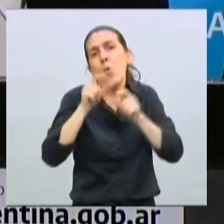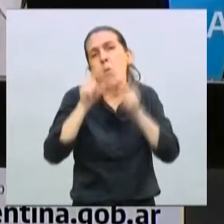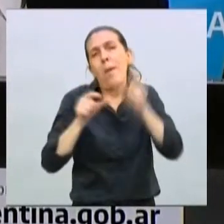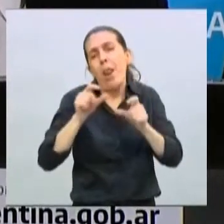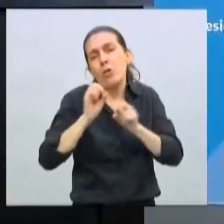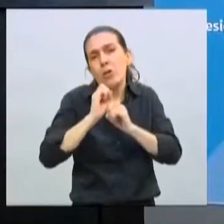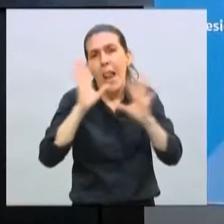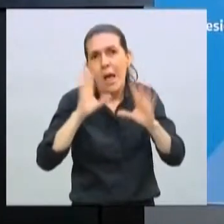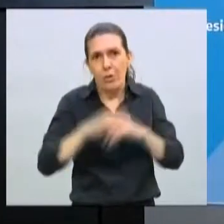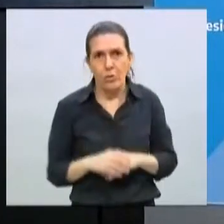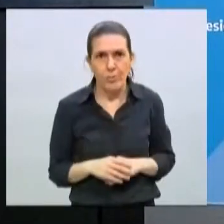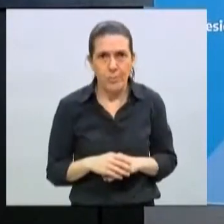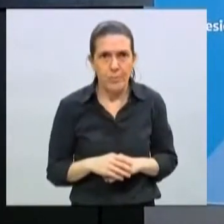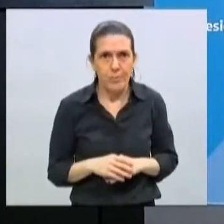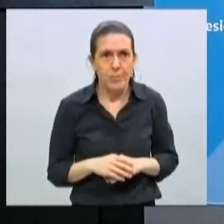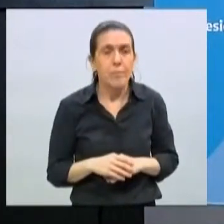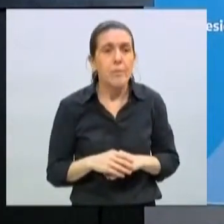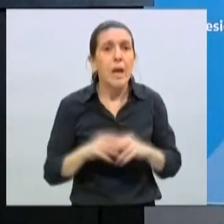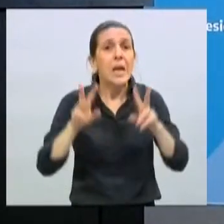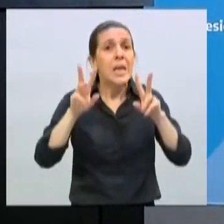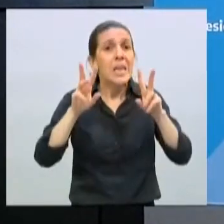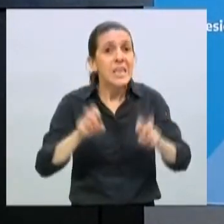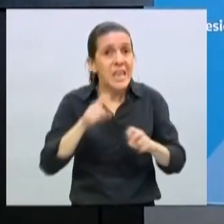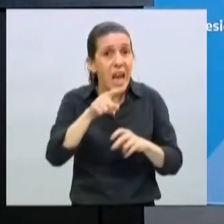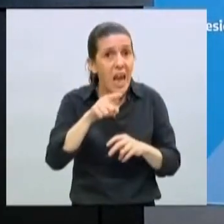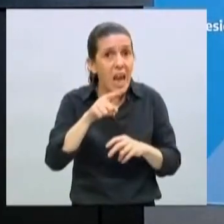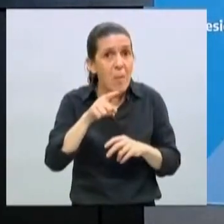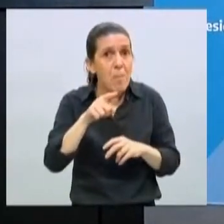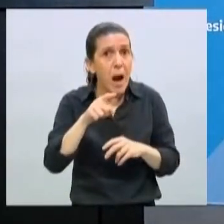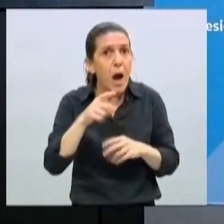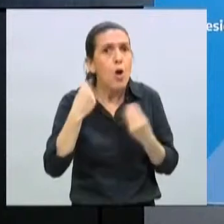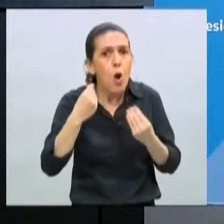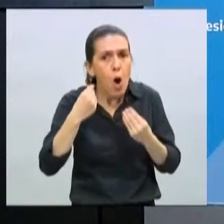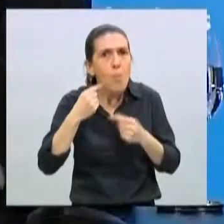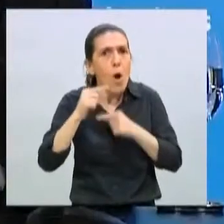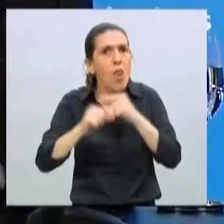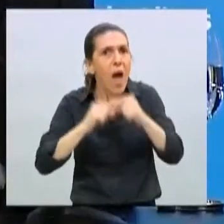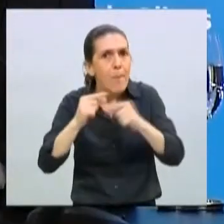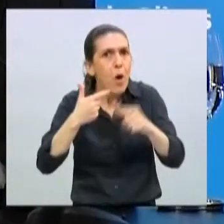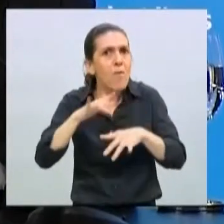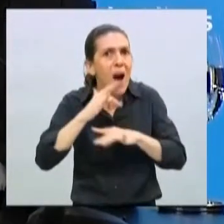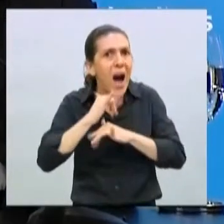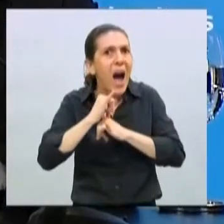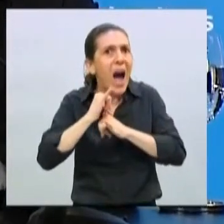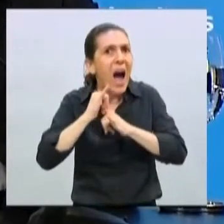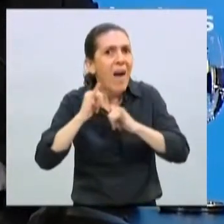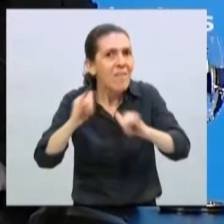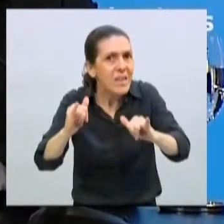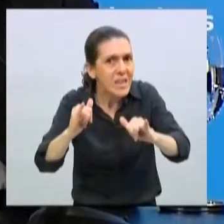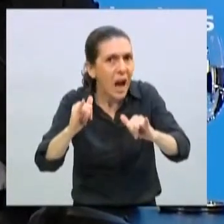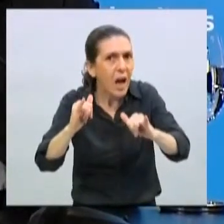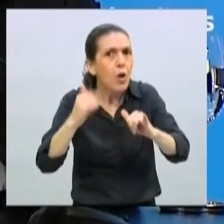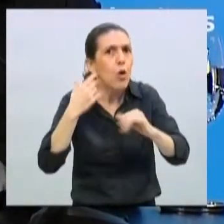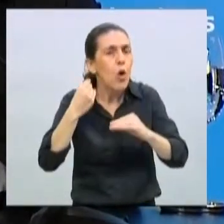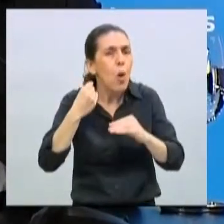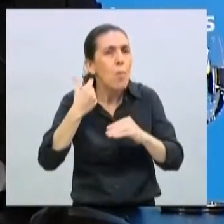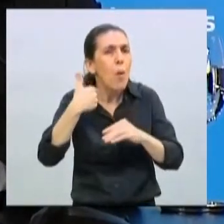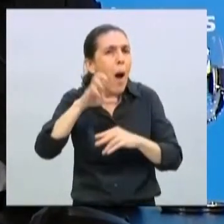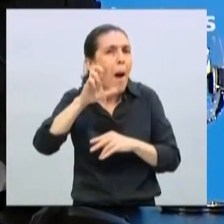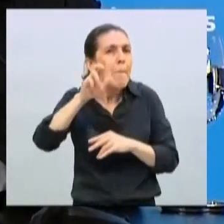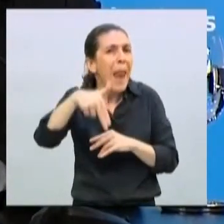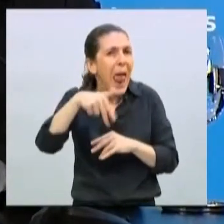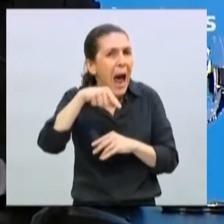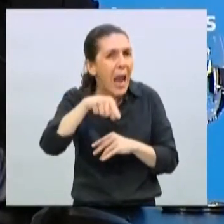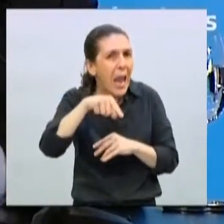Sí. Con respecto a cómo se va a ir dando a conocer y cómo se va a elaborar